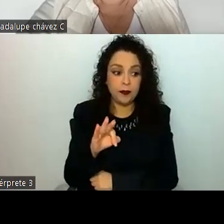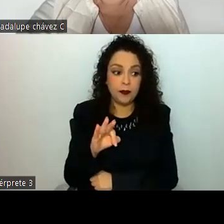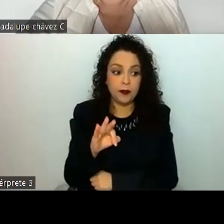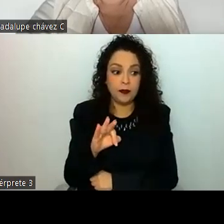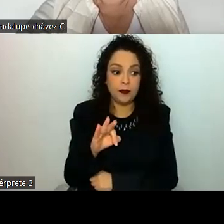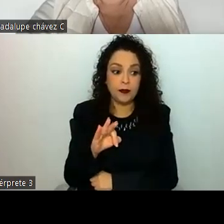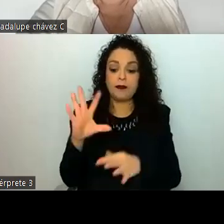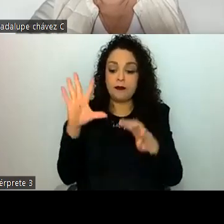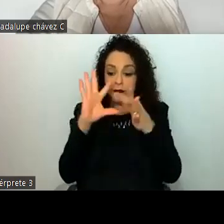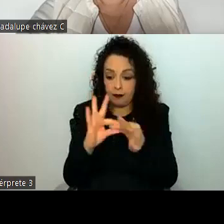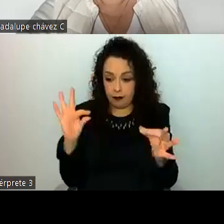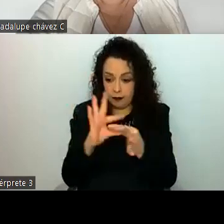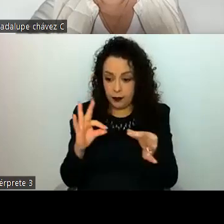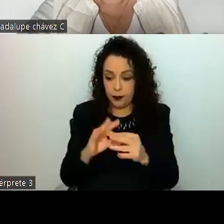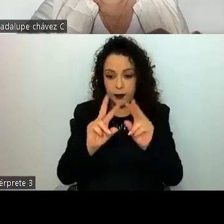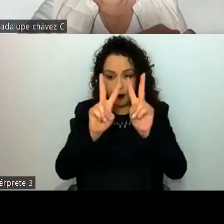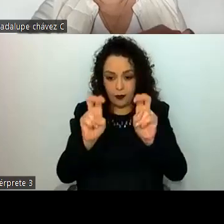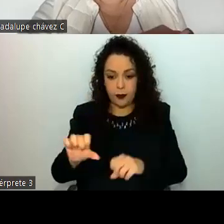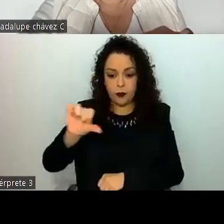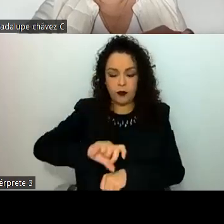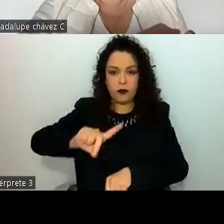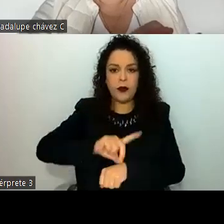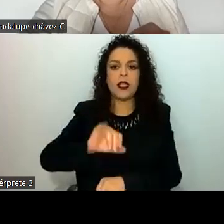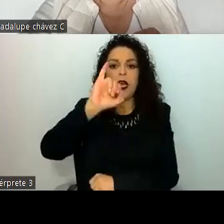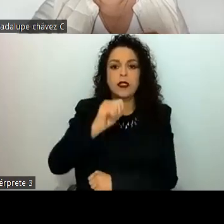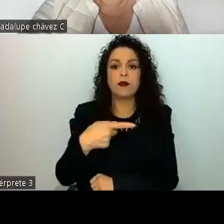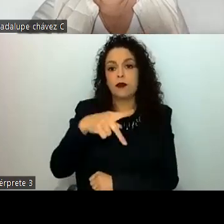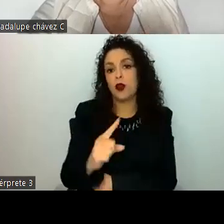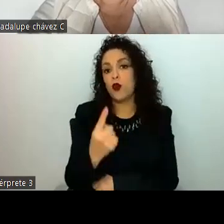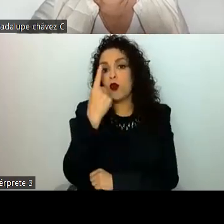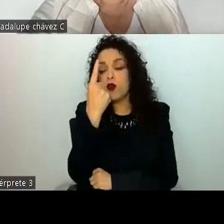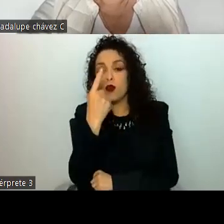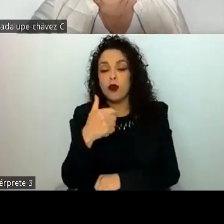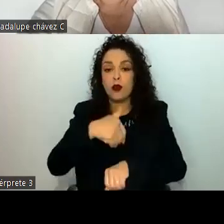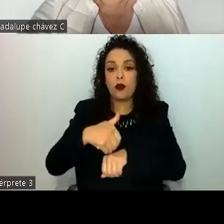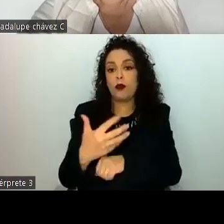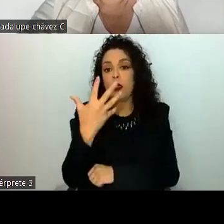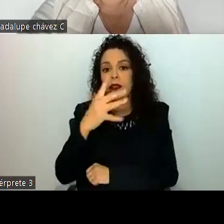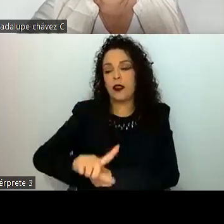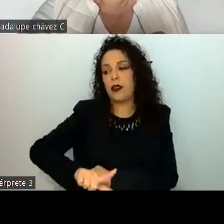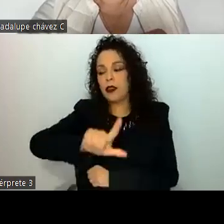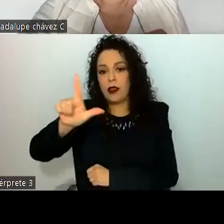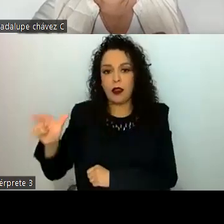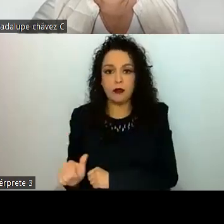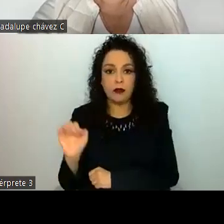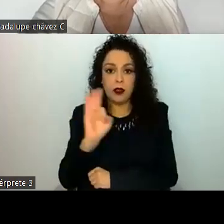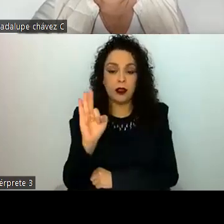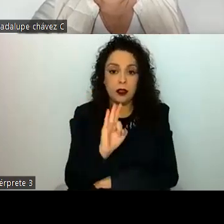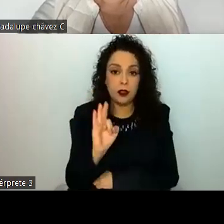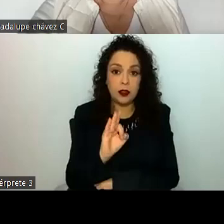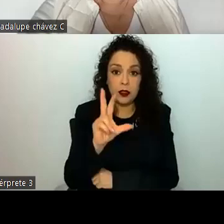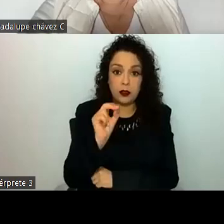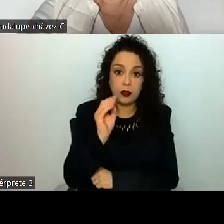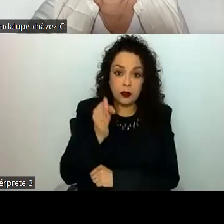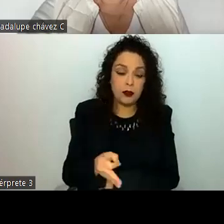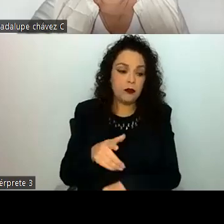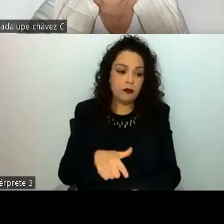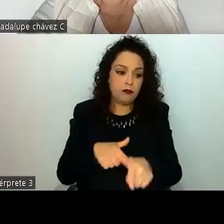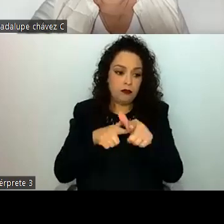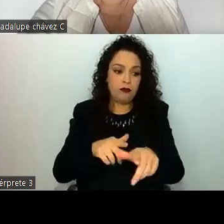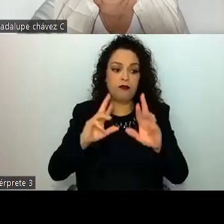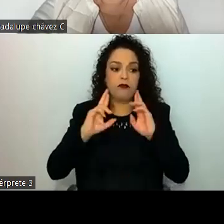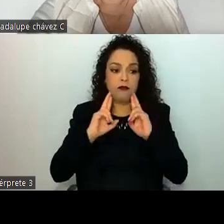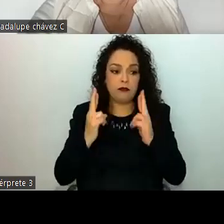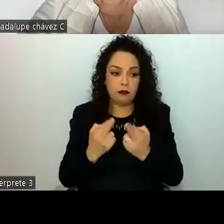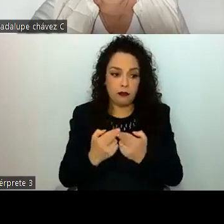pero sin el punto 5 del orden del día. De rechazarse la propuesta, seguiríamos con el desarrollo de la sesión como se tiene previsto y en lo